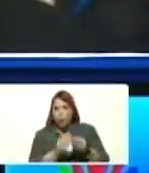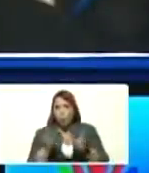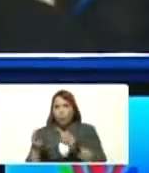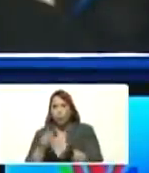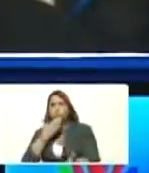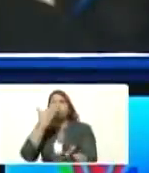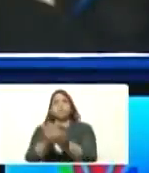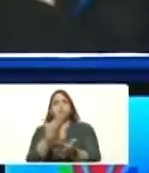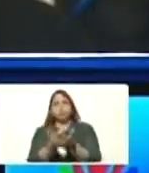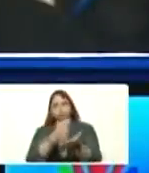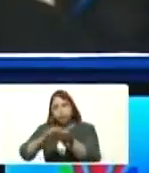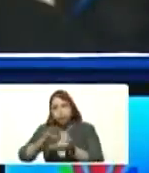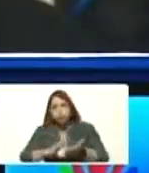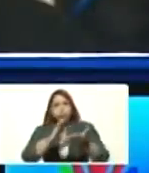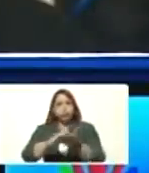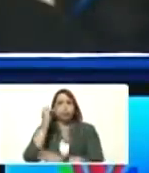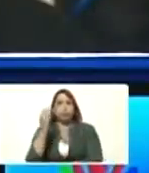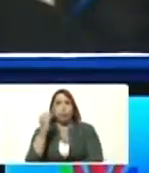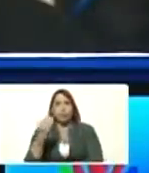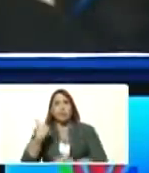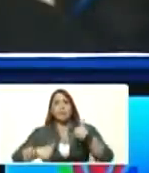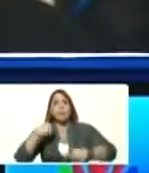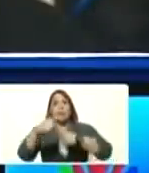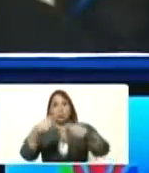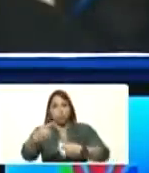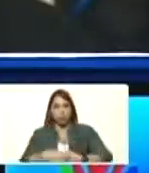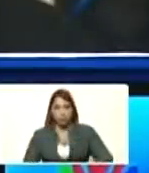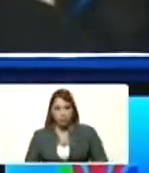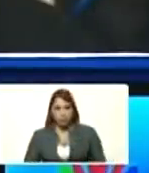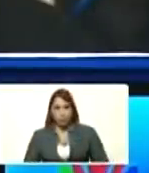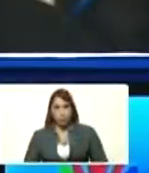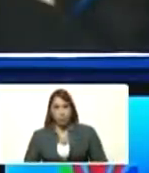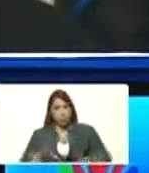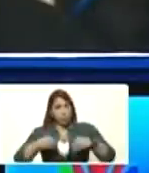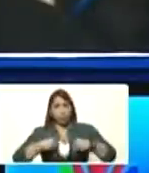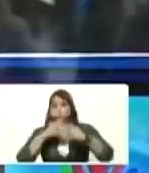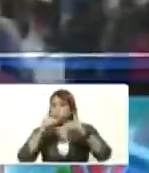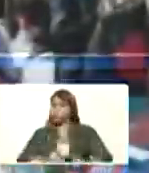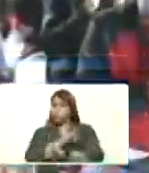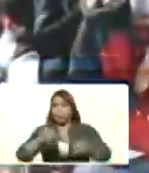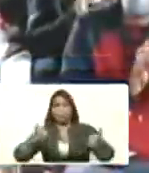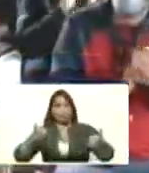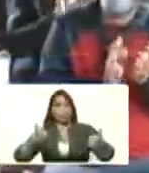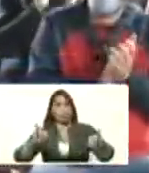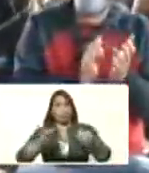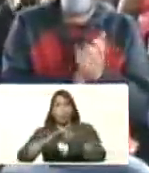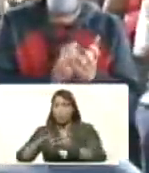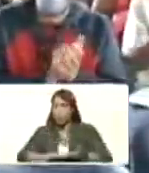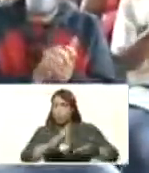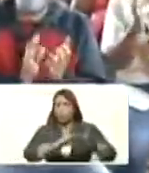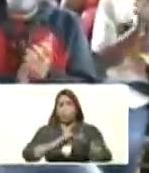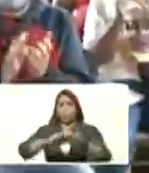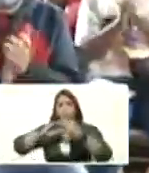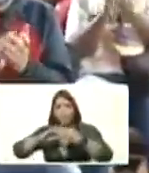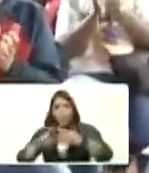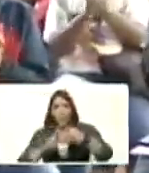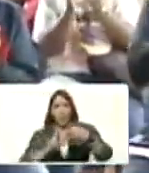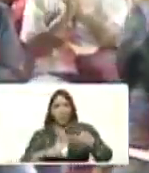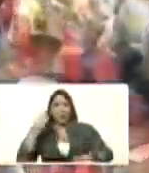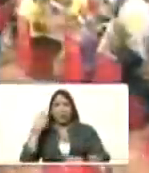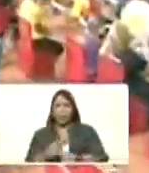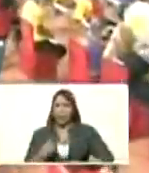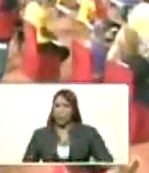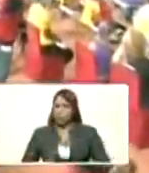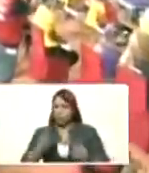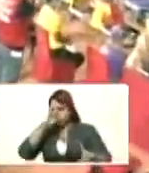propuestas y soluciones de ese congreso el miércoles que viene. Para tomar decisiones de solución y de recursos que haya que